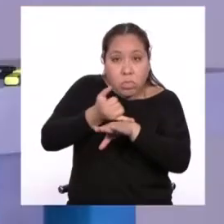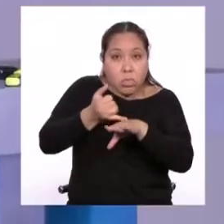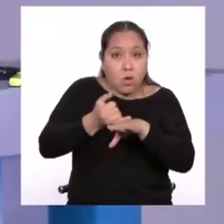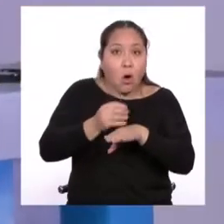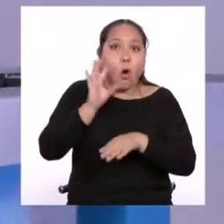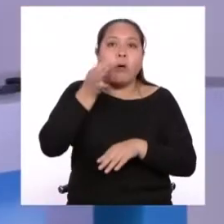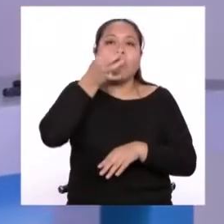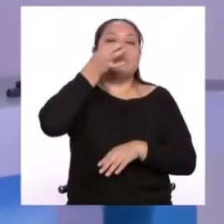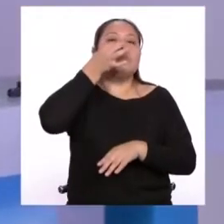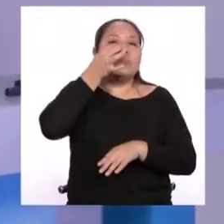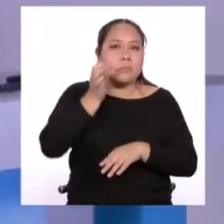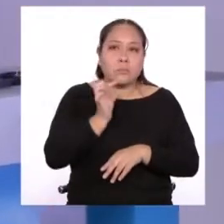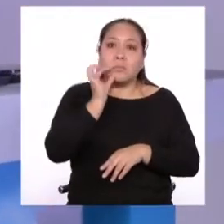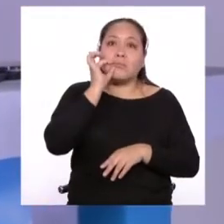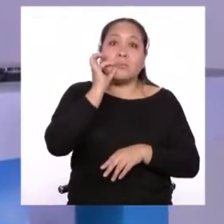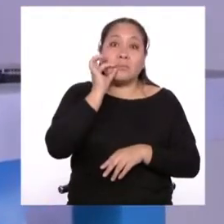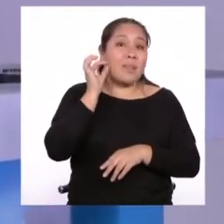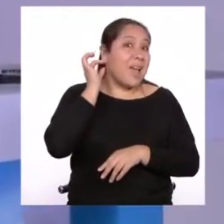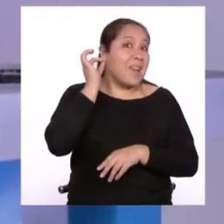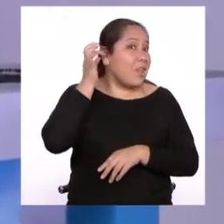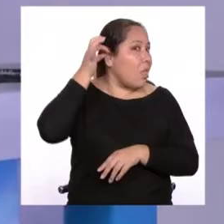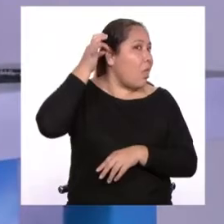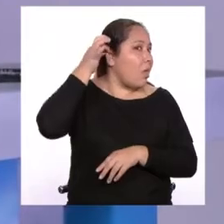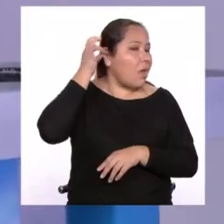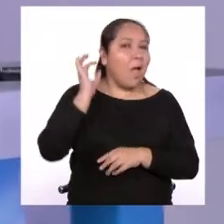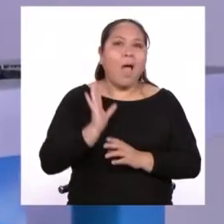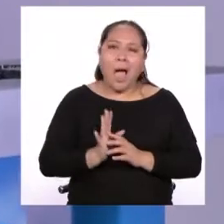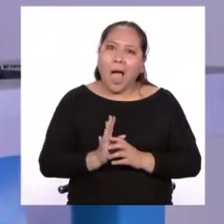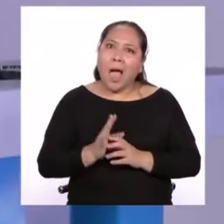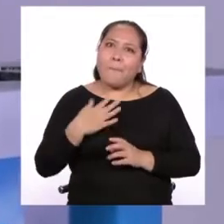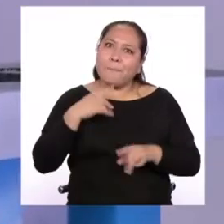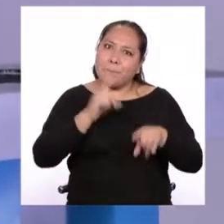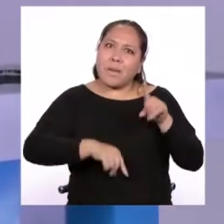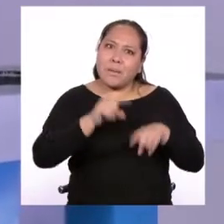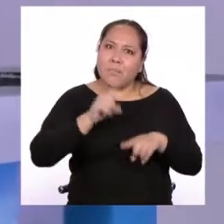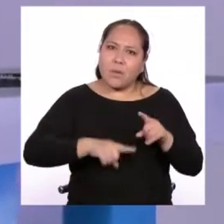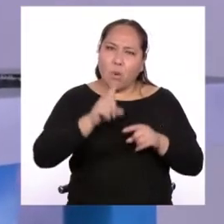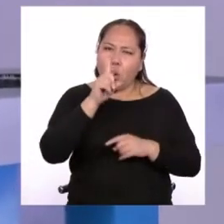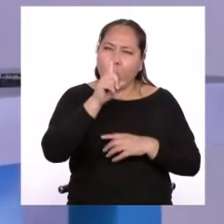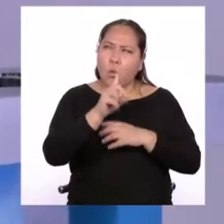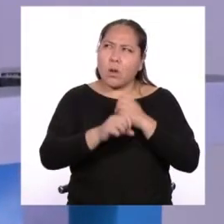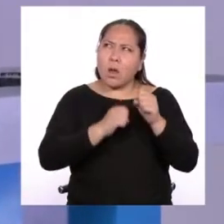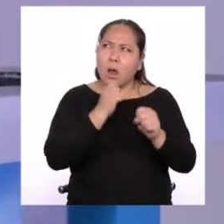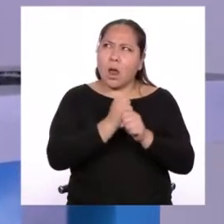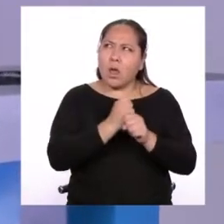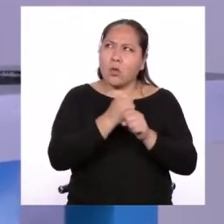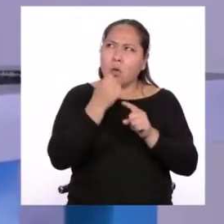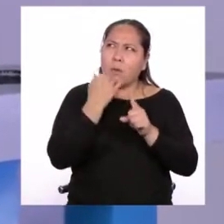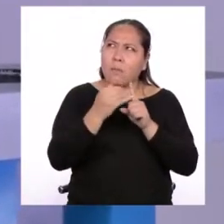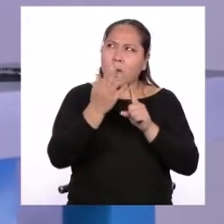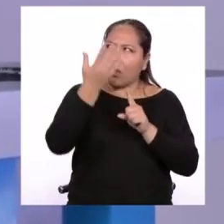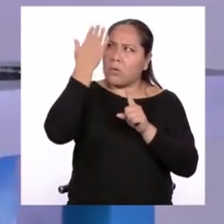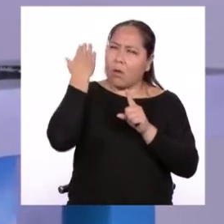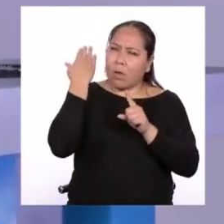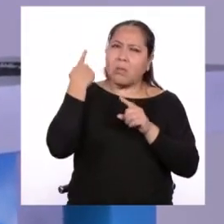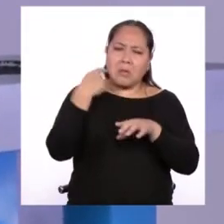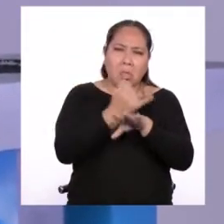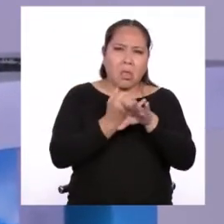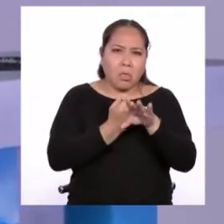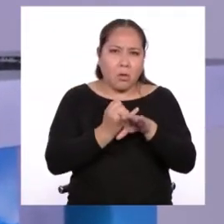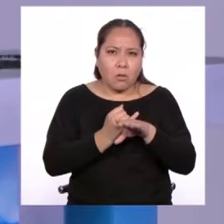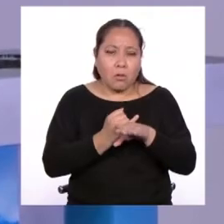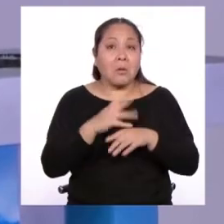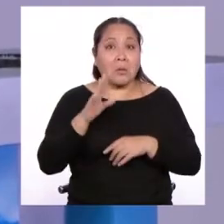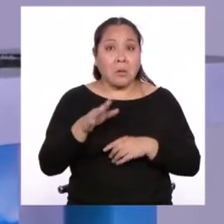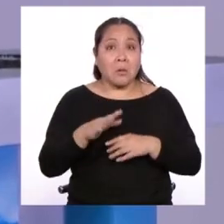piercing. Mira, qué interesante. Mi primo hace como 1 año y medio se tatuó, así que tiene 19 años. Él puede donar sangre.